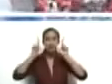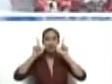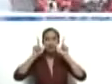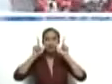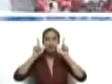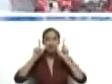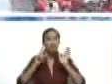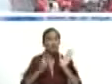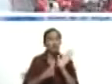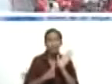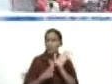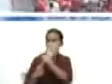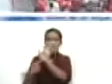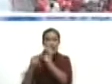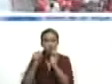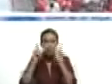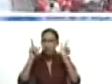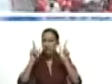para cualquier invento.